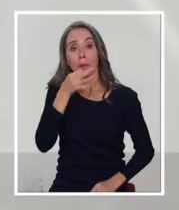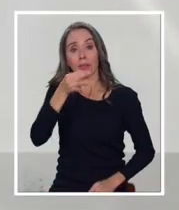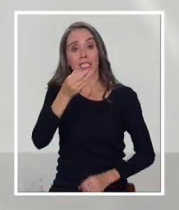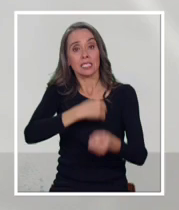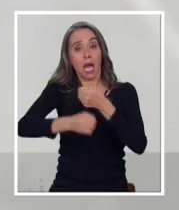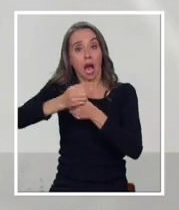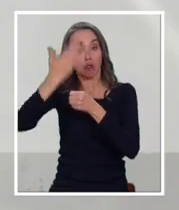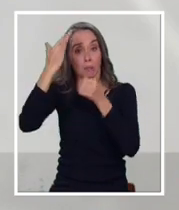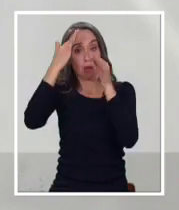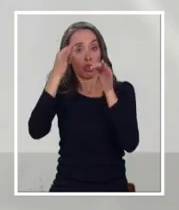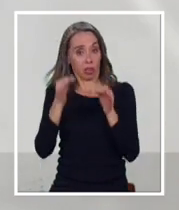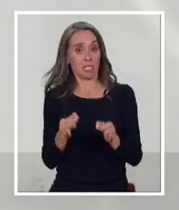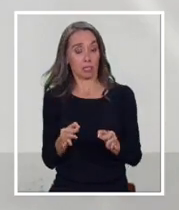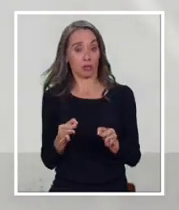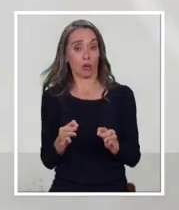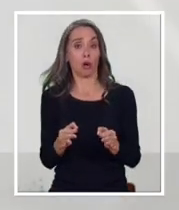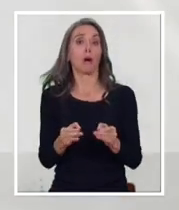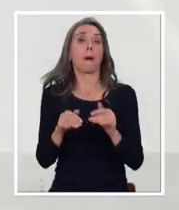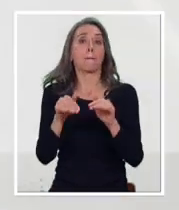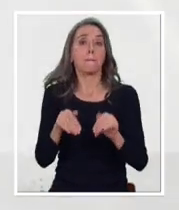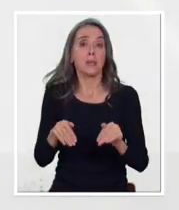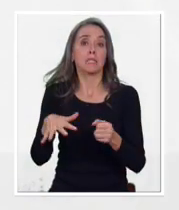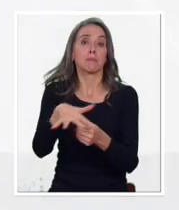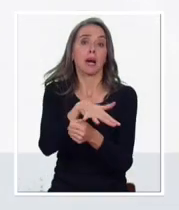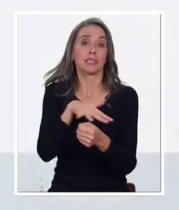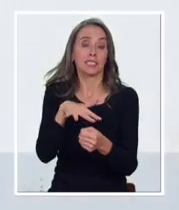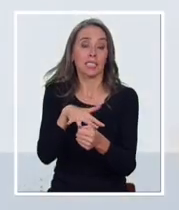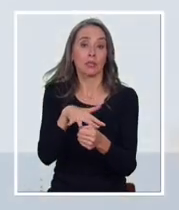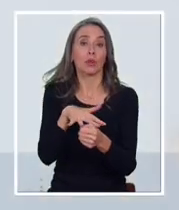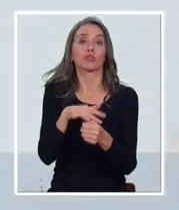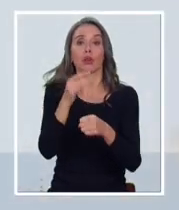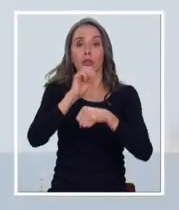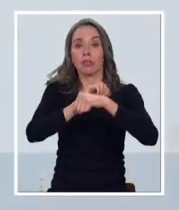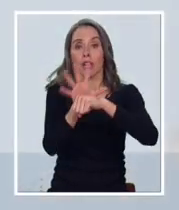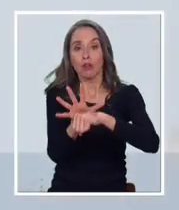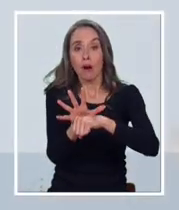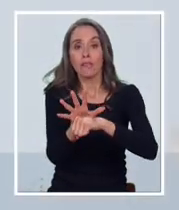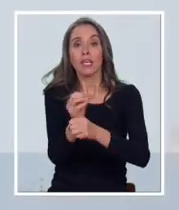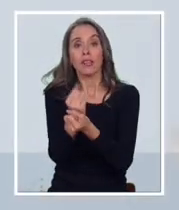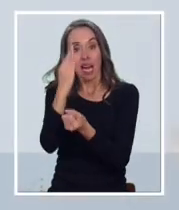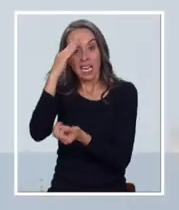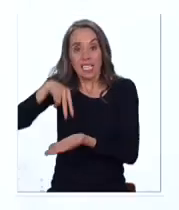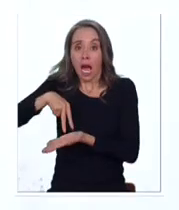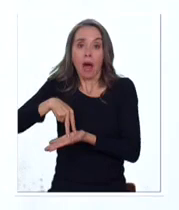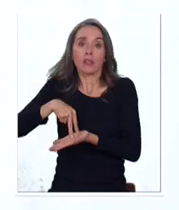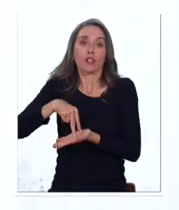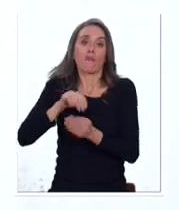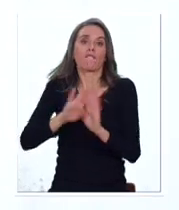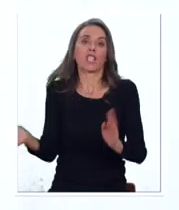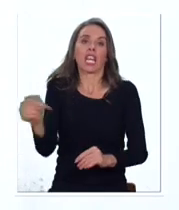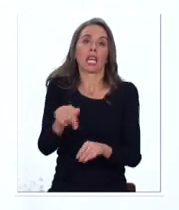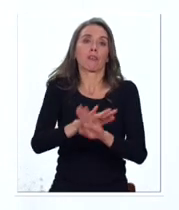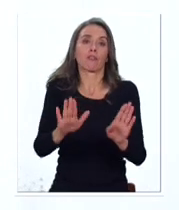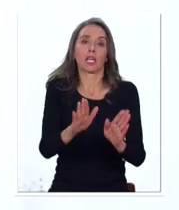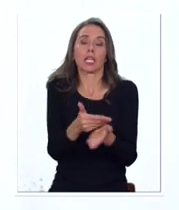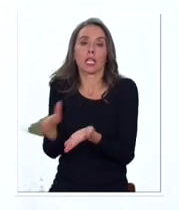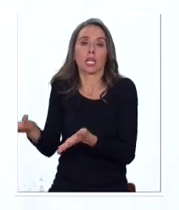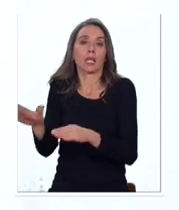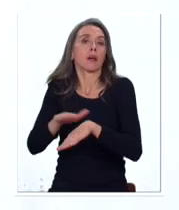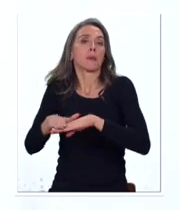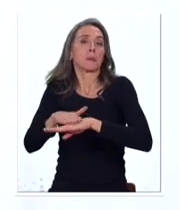pasado a raíz de las mismas situaciones higiénicas. Se sacó al carabinero del lugar y el día de hoy